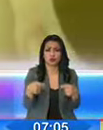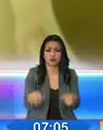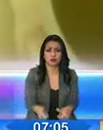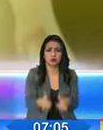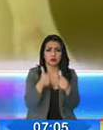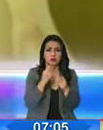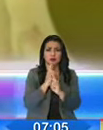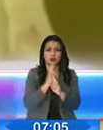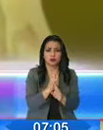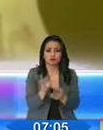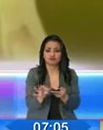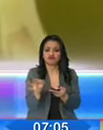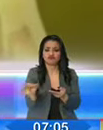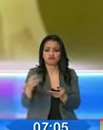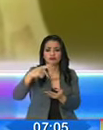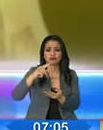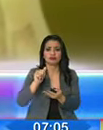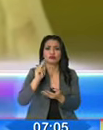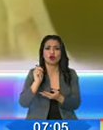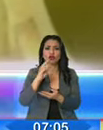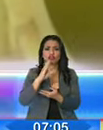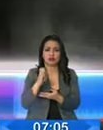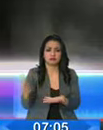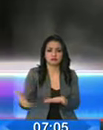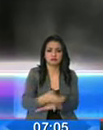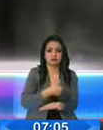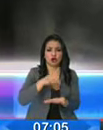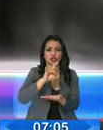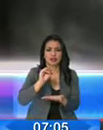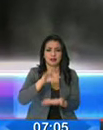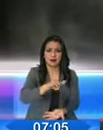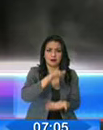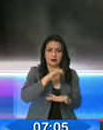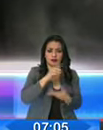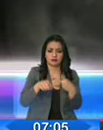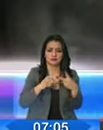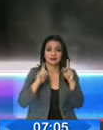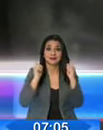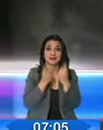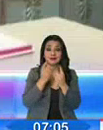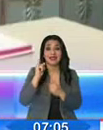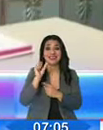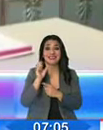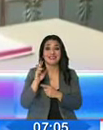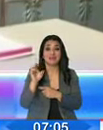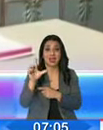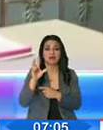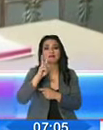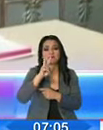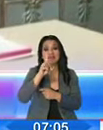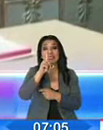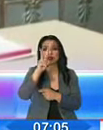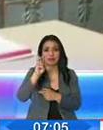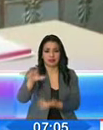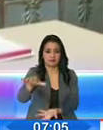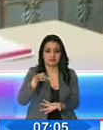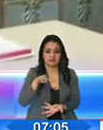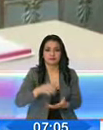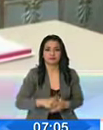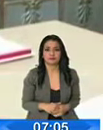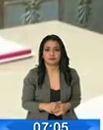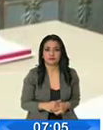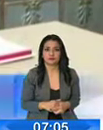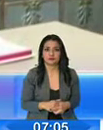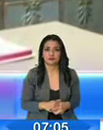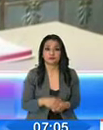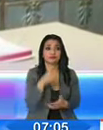el cantón Ponce Enríquez decomisaron 80 litros, mientras en Santa Isabel 120. A los lugares en donde